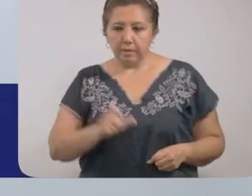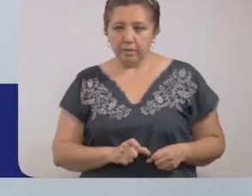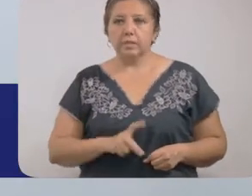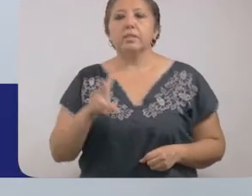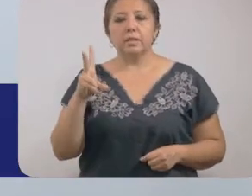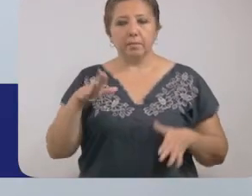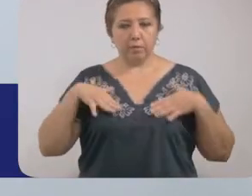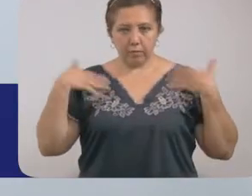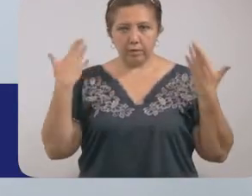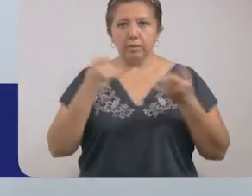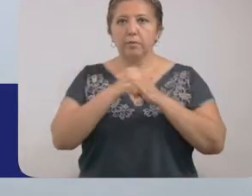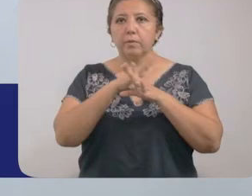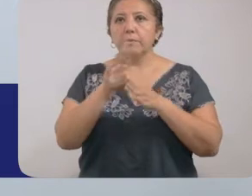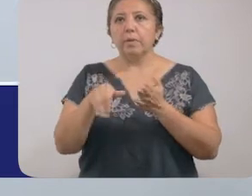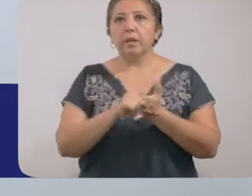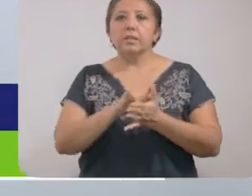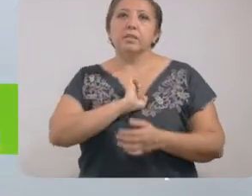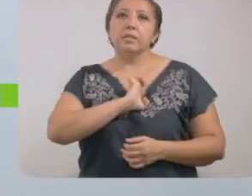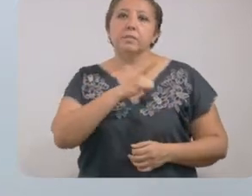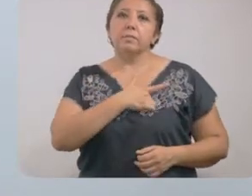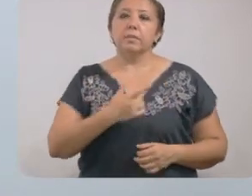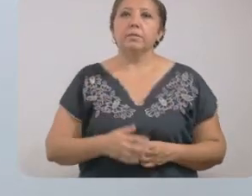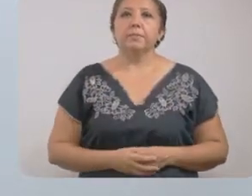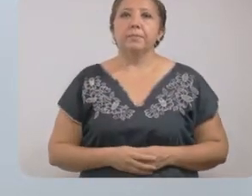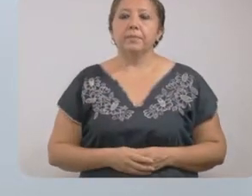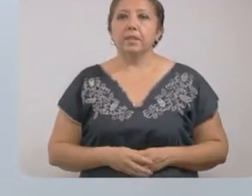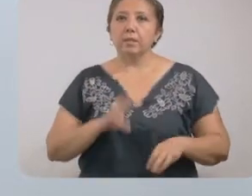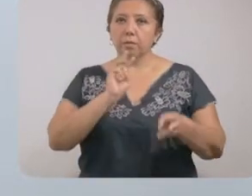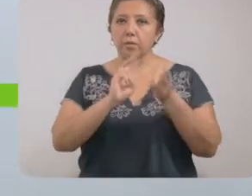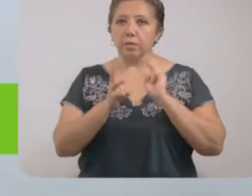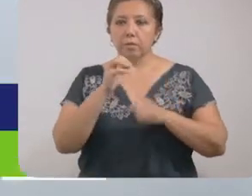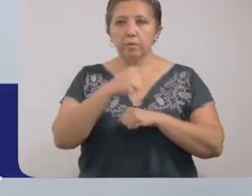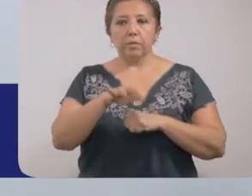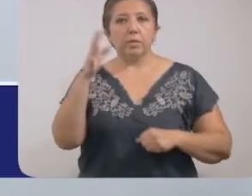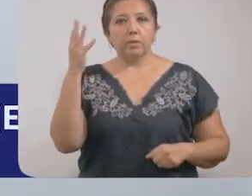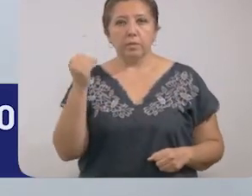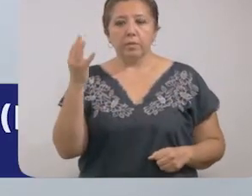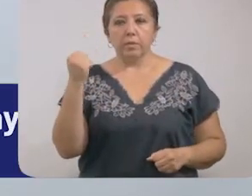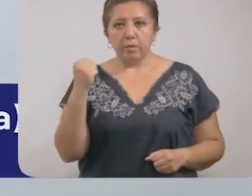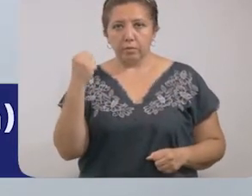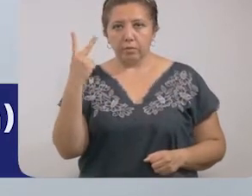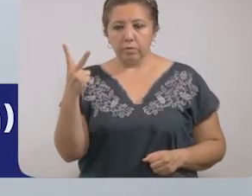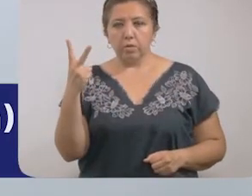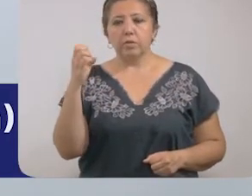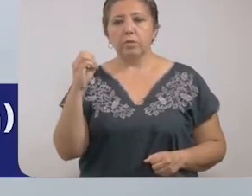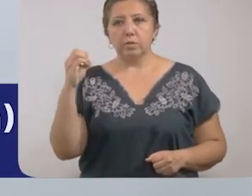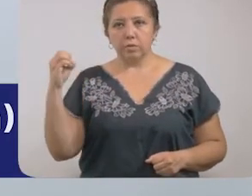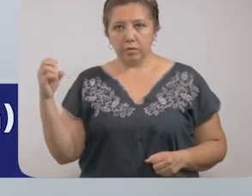coronavirus.yucatán.gob.mx también ofrece información en maya y en español. El chat de WhatsApp en el número